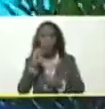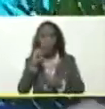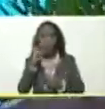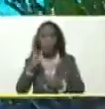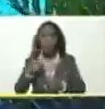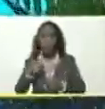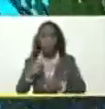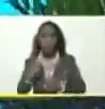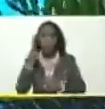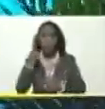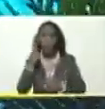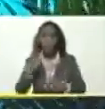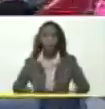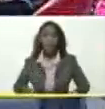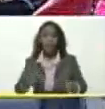Vida,